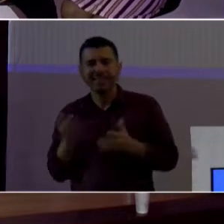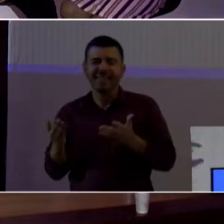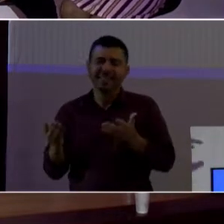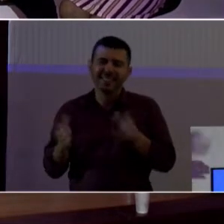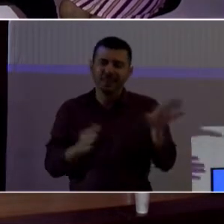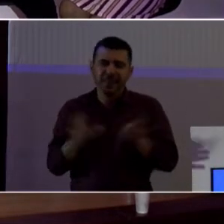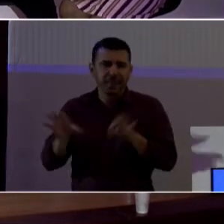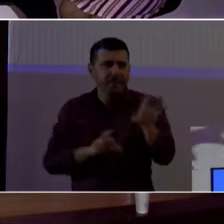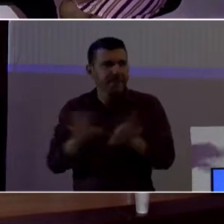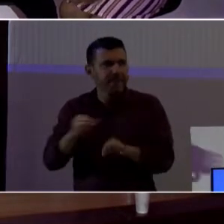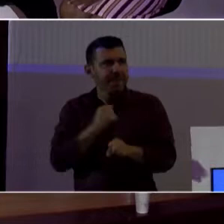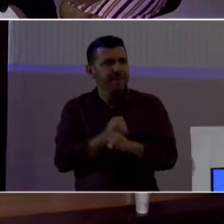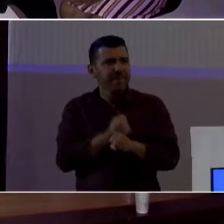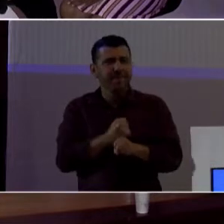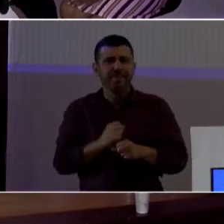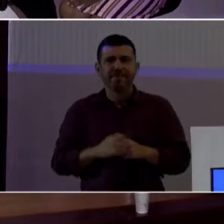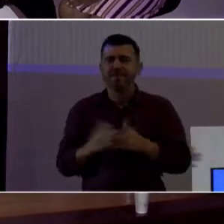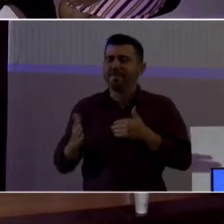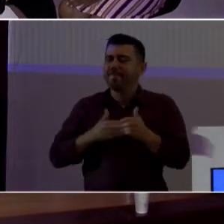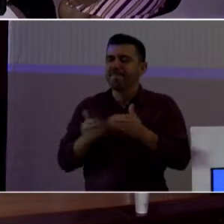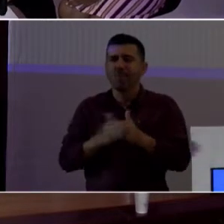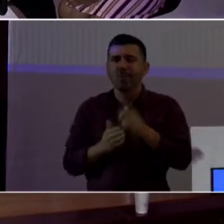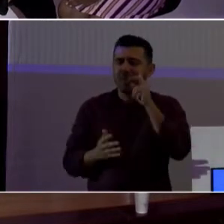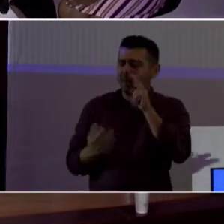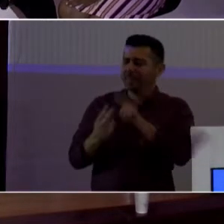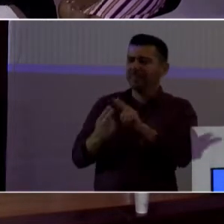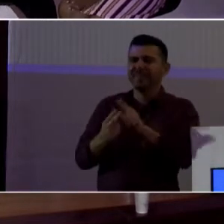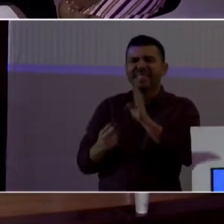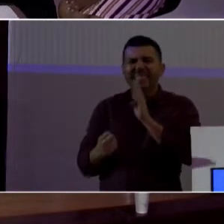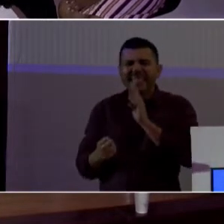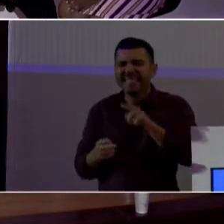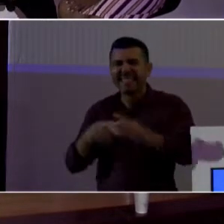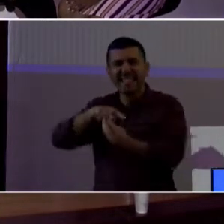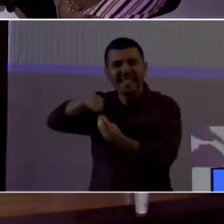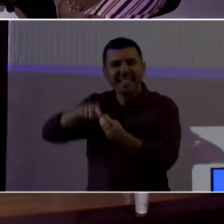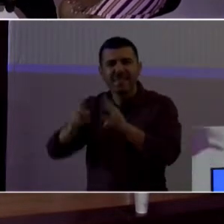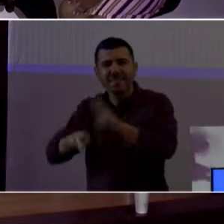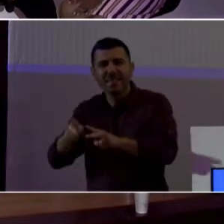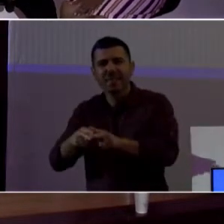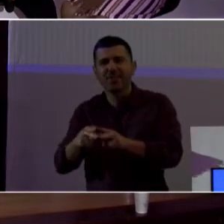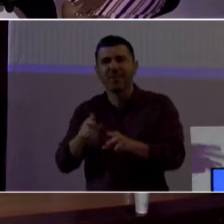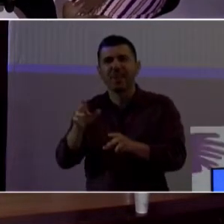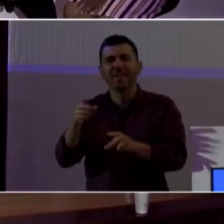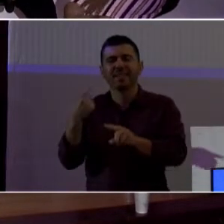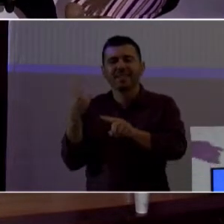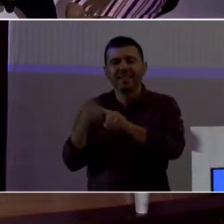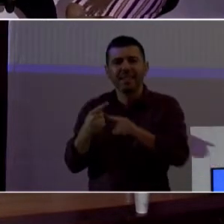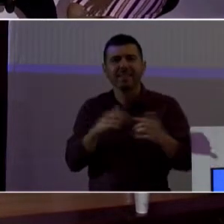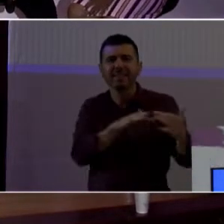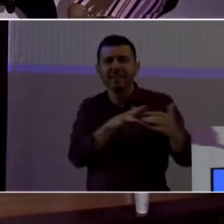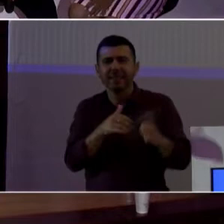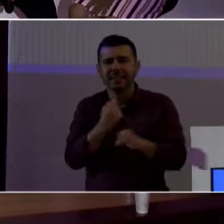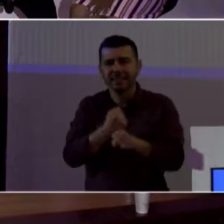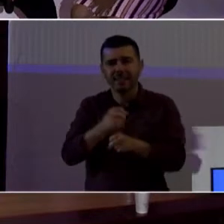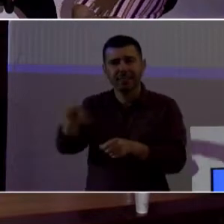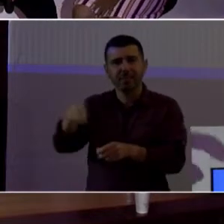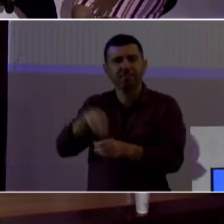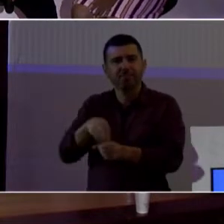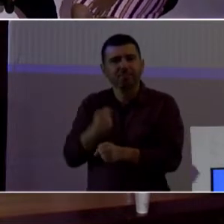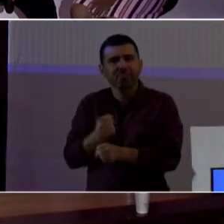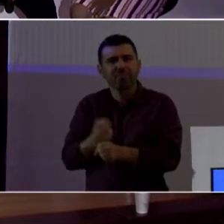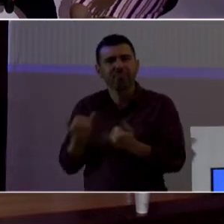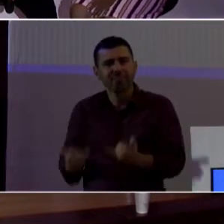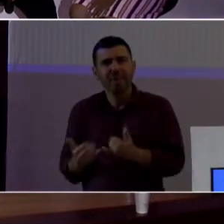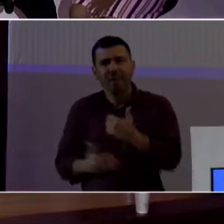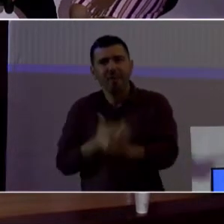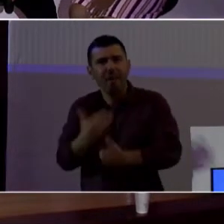no importa quiénes sean. También a la ARN, porque sé el gran esfuerzo que han tenido que